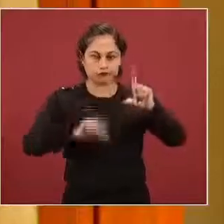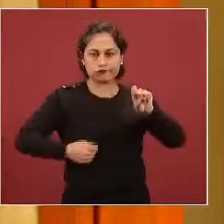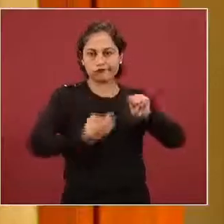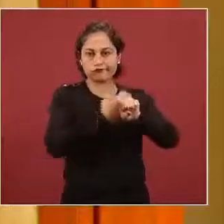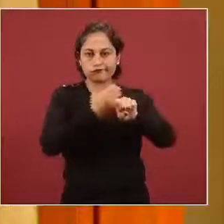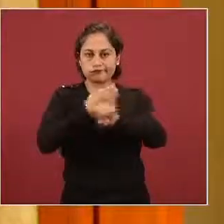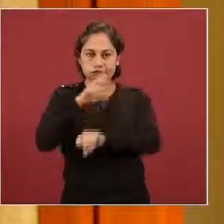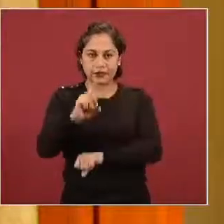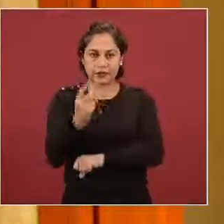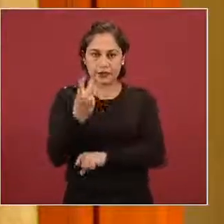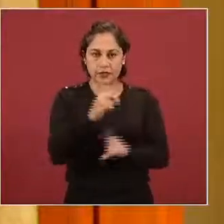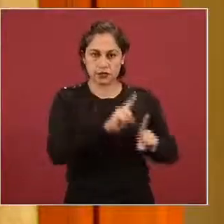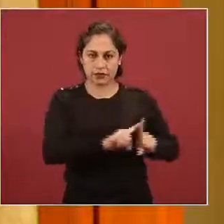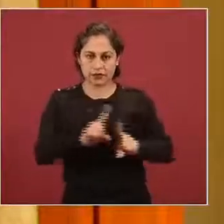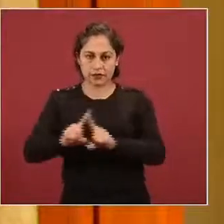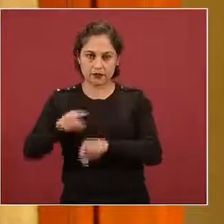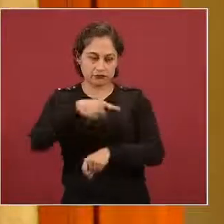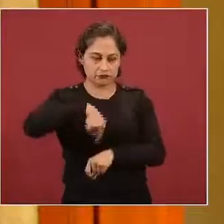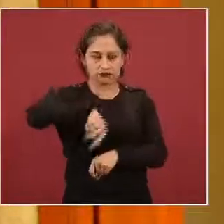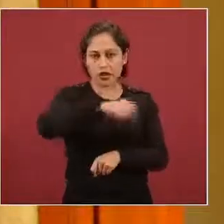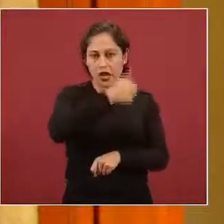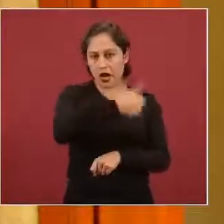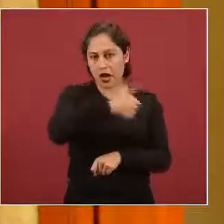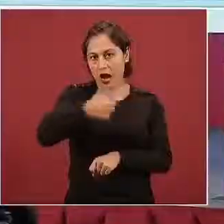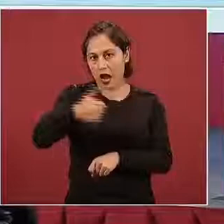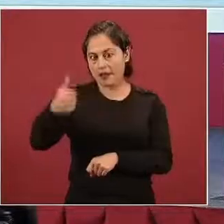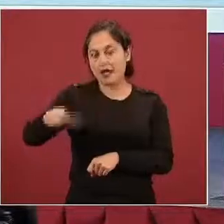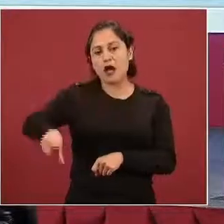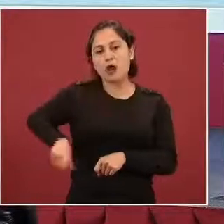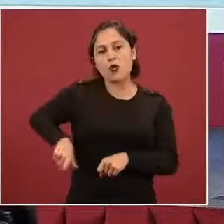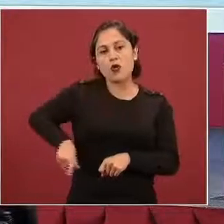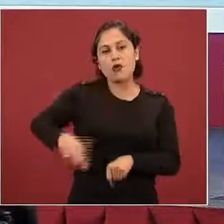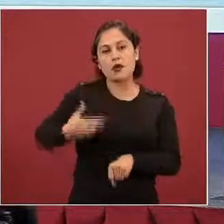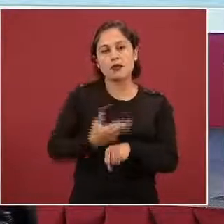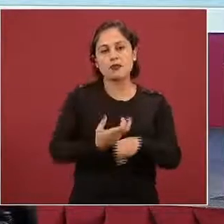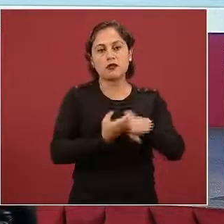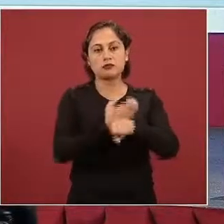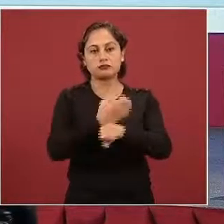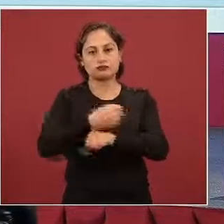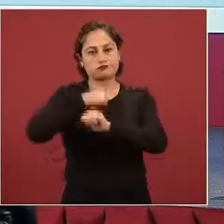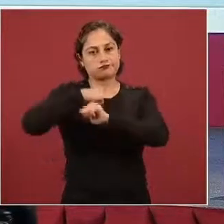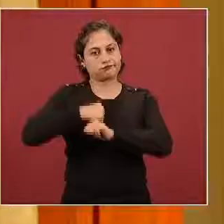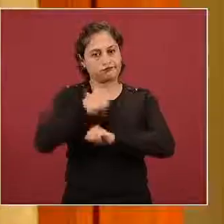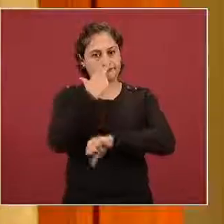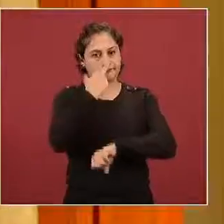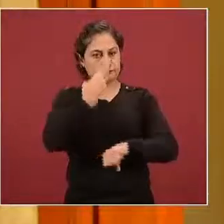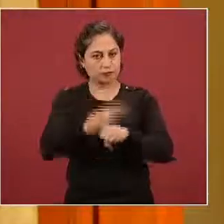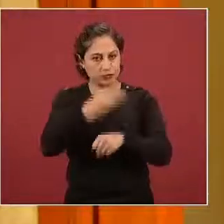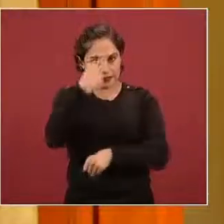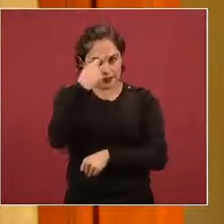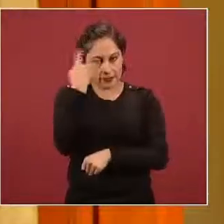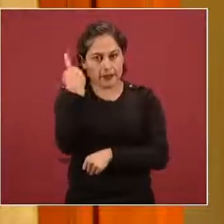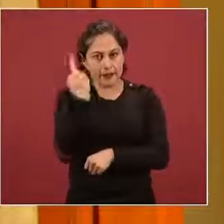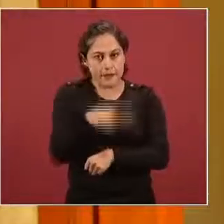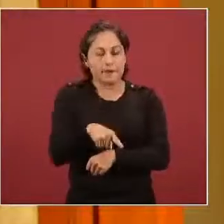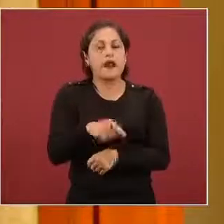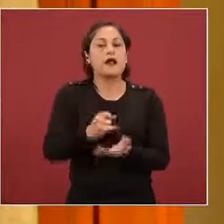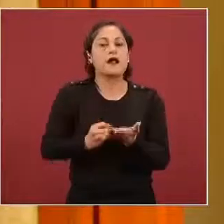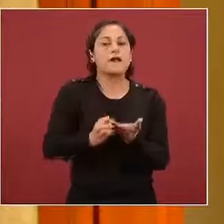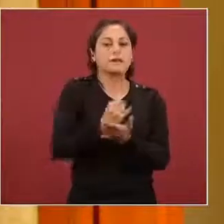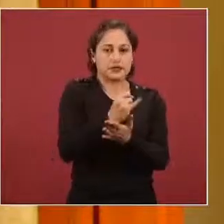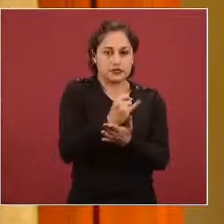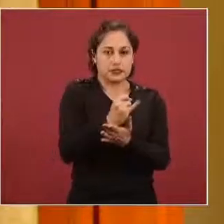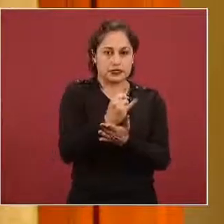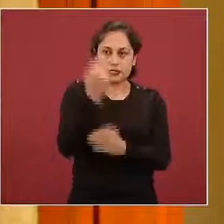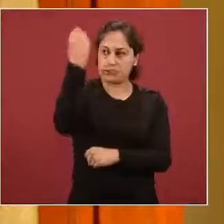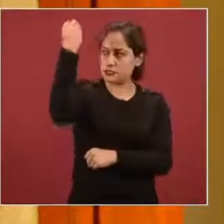las directamente responsables de ejecutar acciones administrativas para permitir o